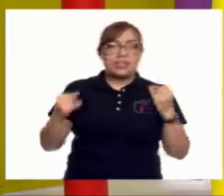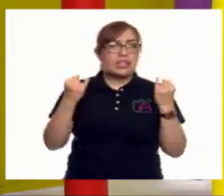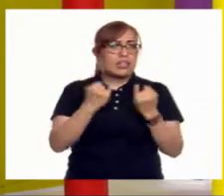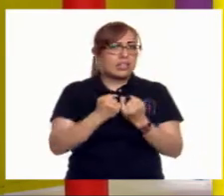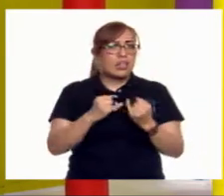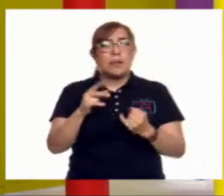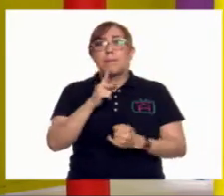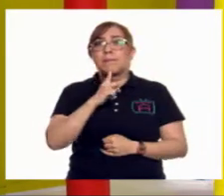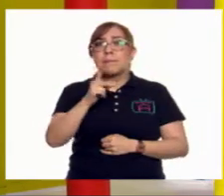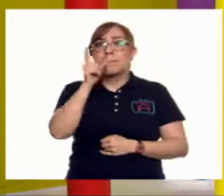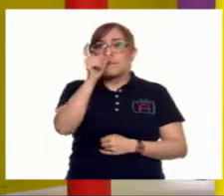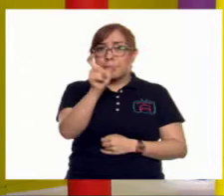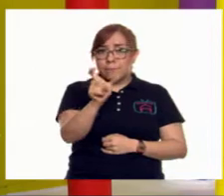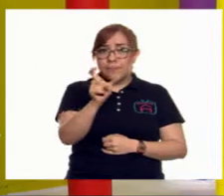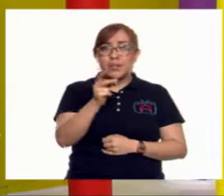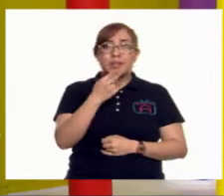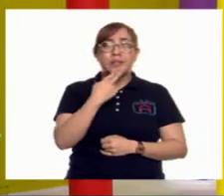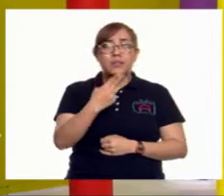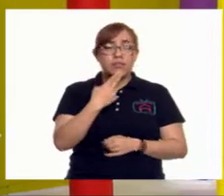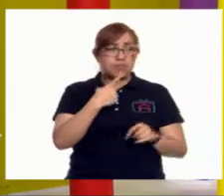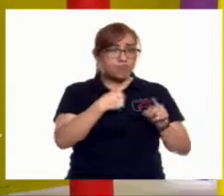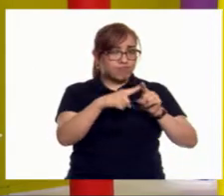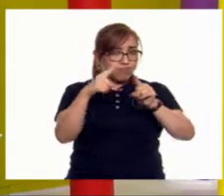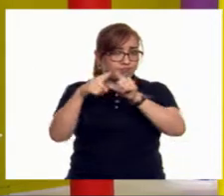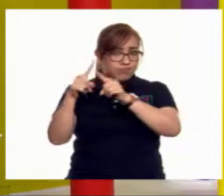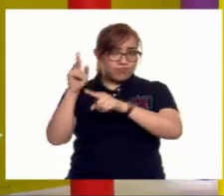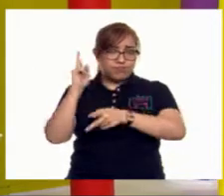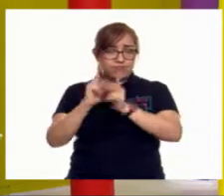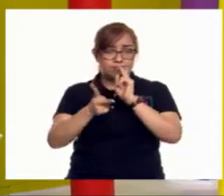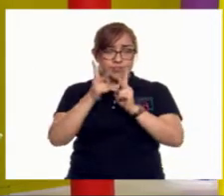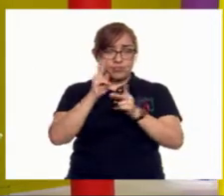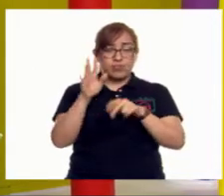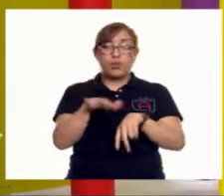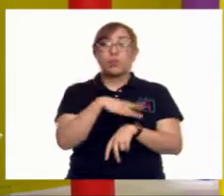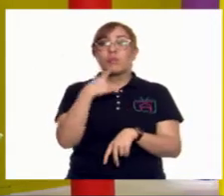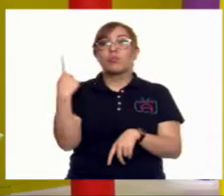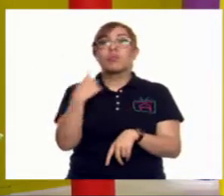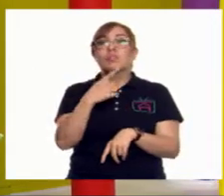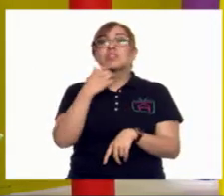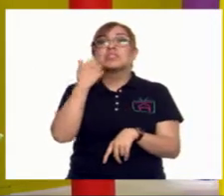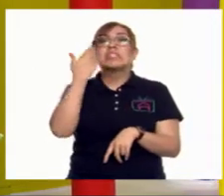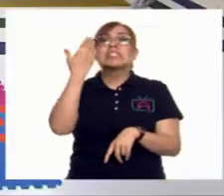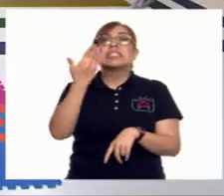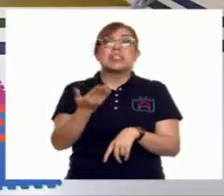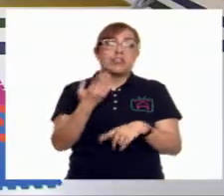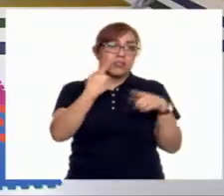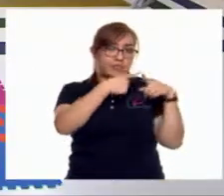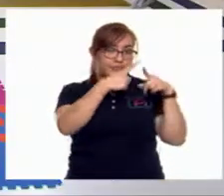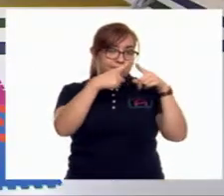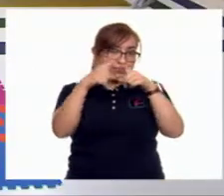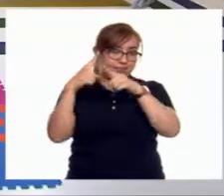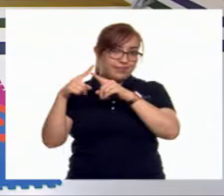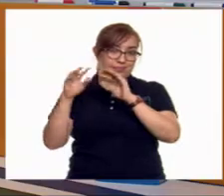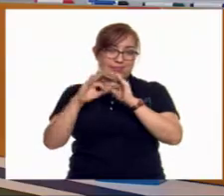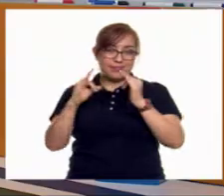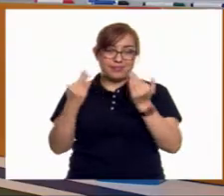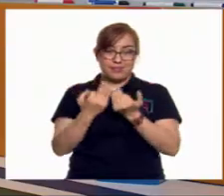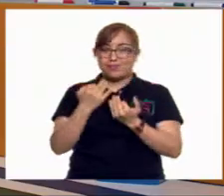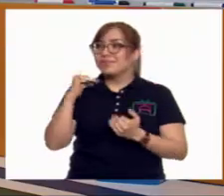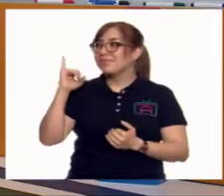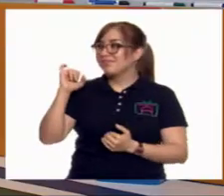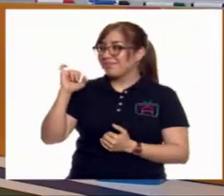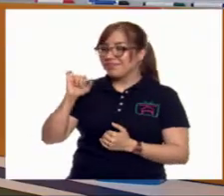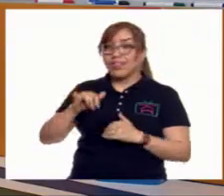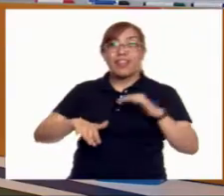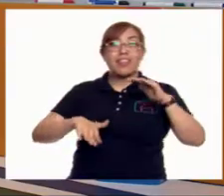diferentes tonos distintos porque estamos buscando cosas diferentes. Claro, al dirigirse a alguien